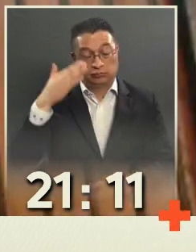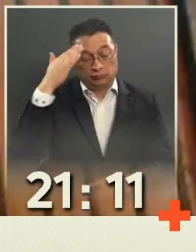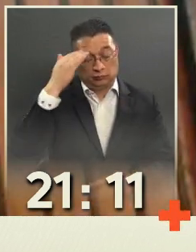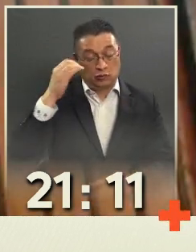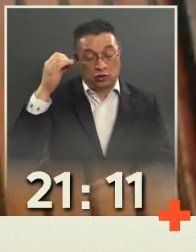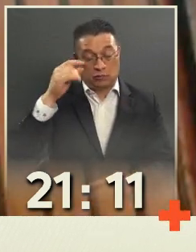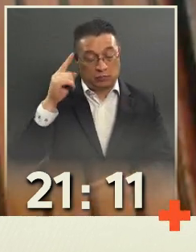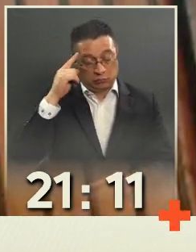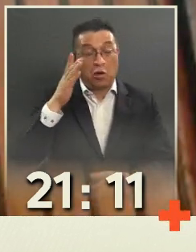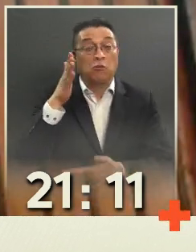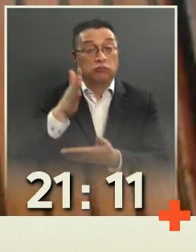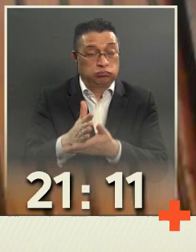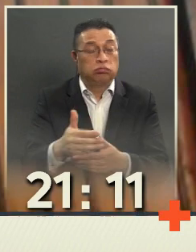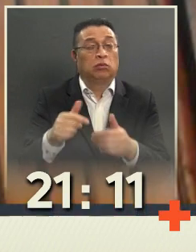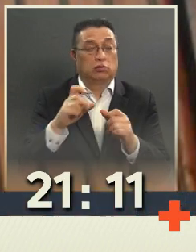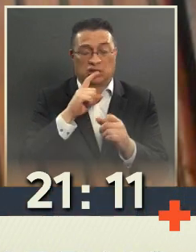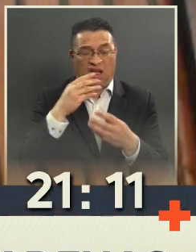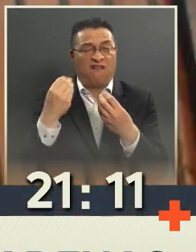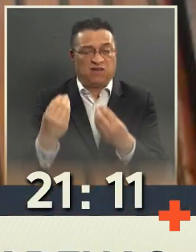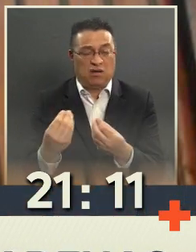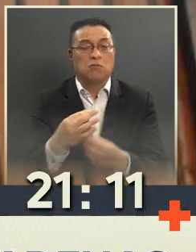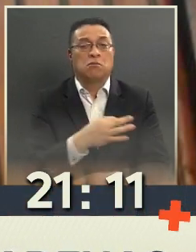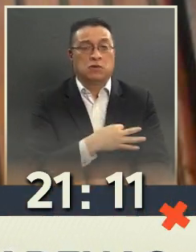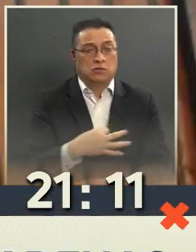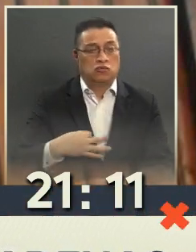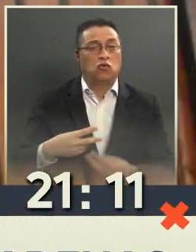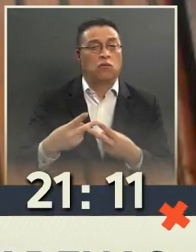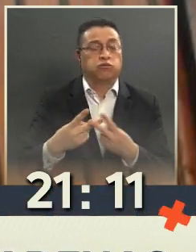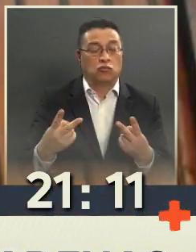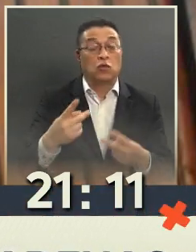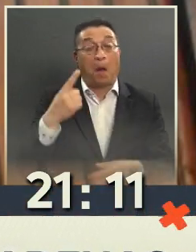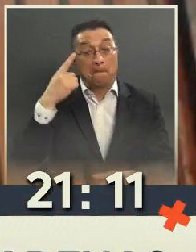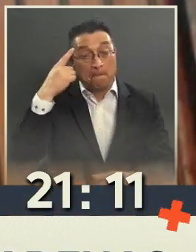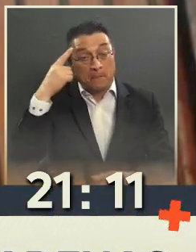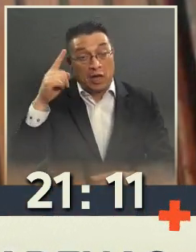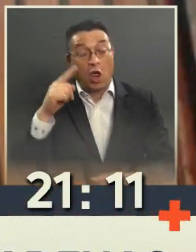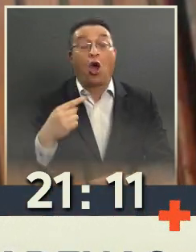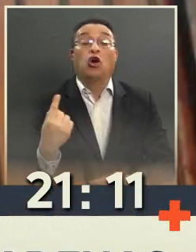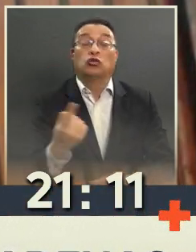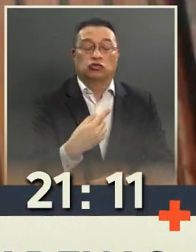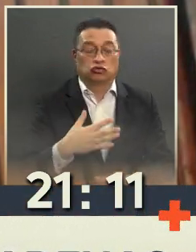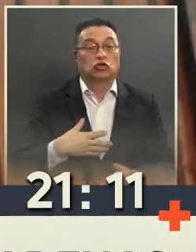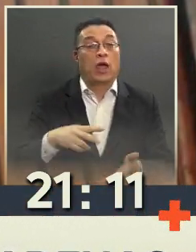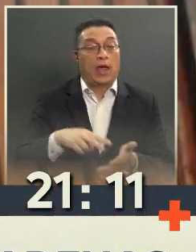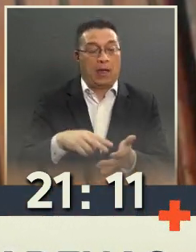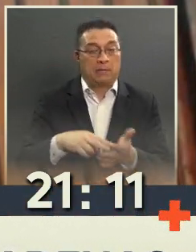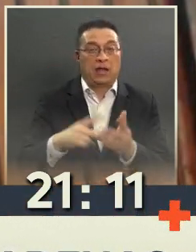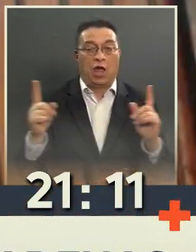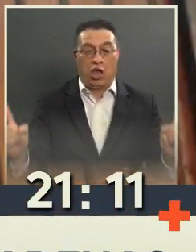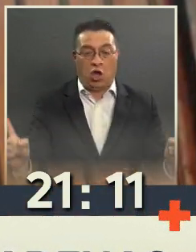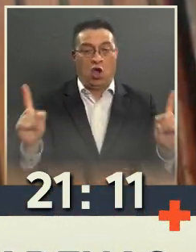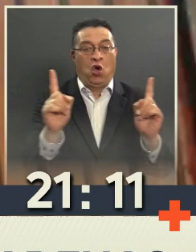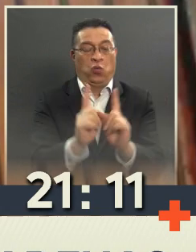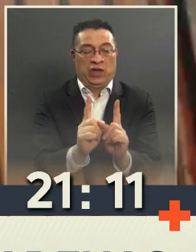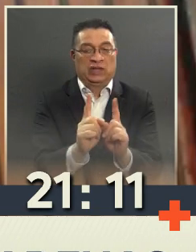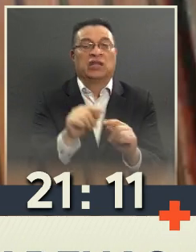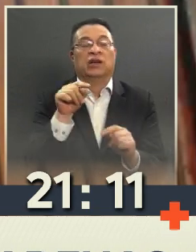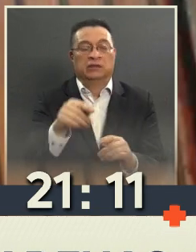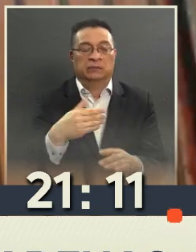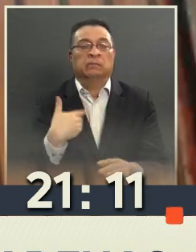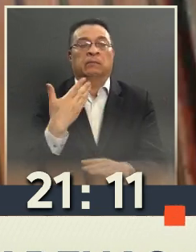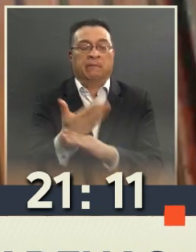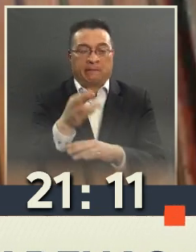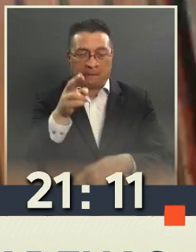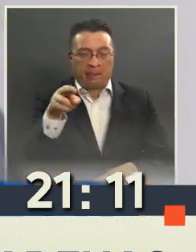decisión correcta por parte del Ministerio Público, no obstante estamos aún a la espera de una audiencia en la que estaremos solicitando la reapertura de